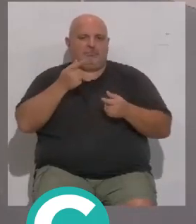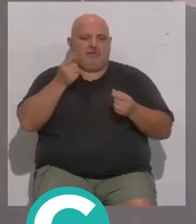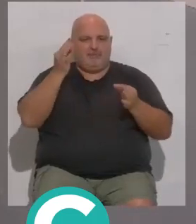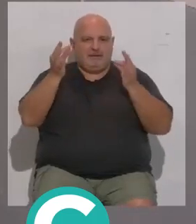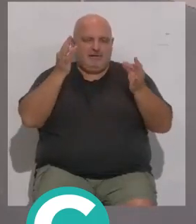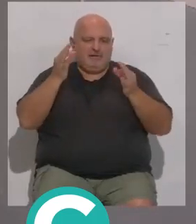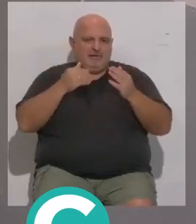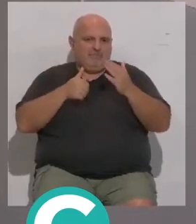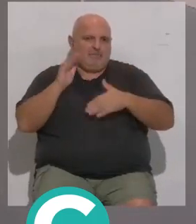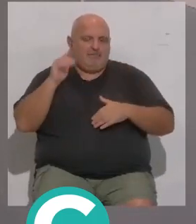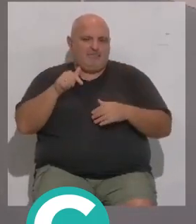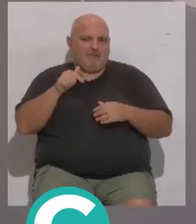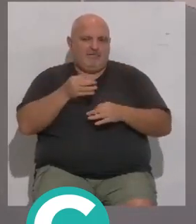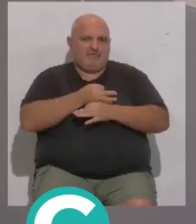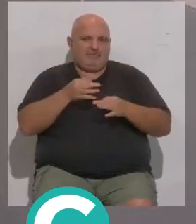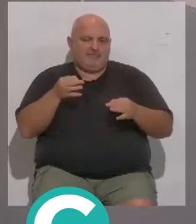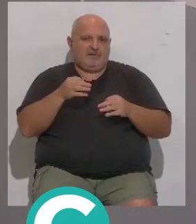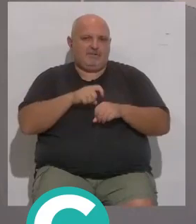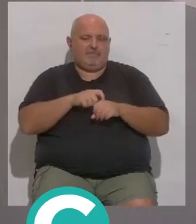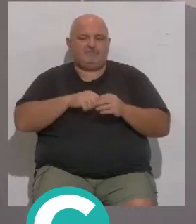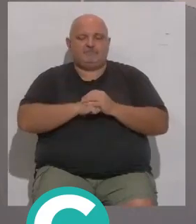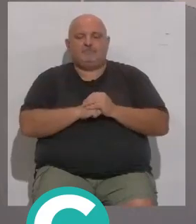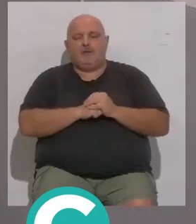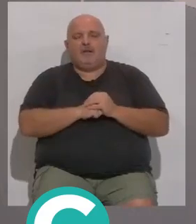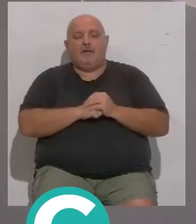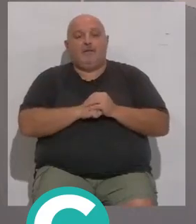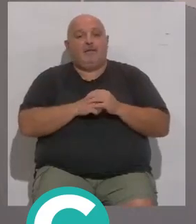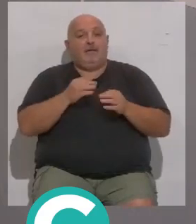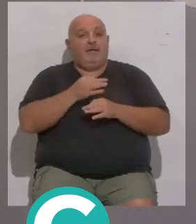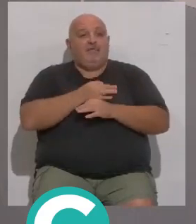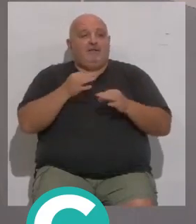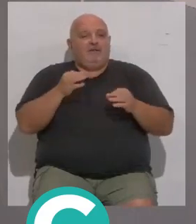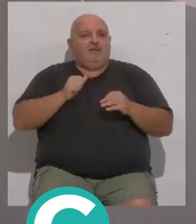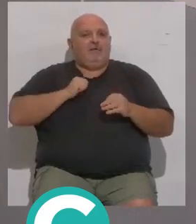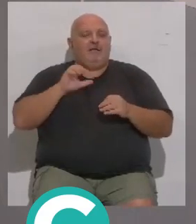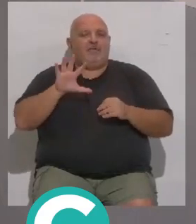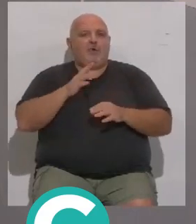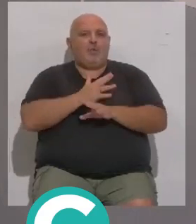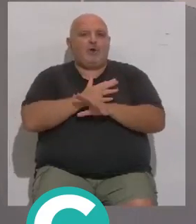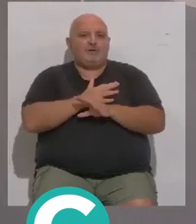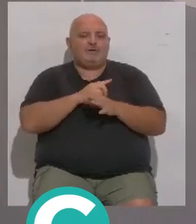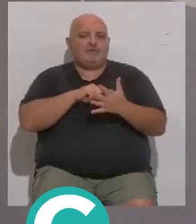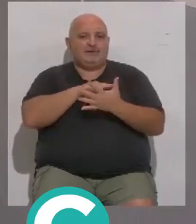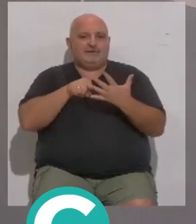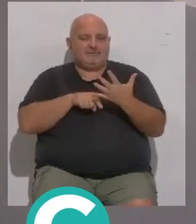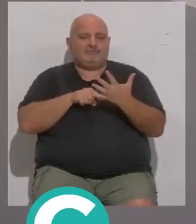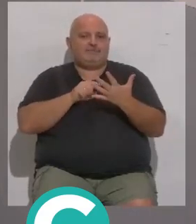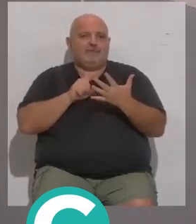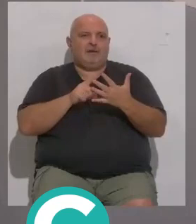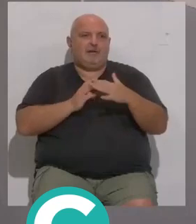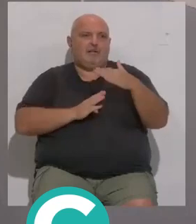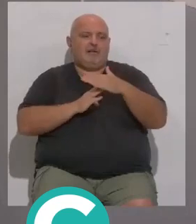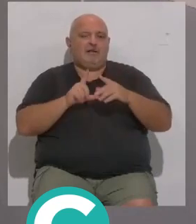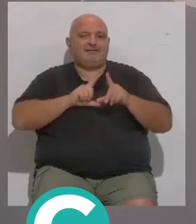a la hora de darle efectividad al juego. Y la efectividad también hay de 5 jugadores que en este parón